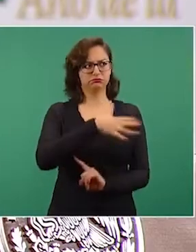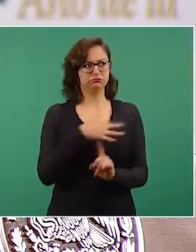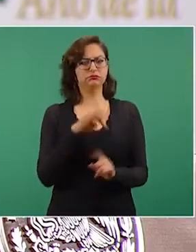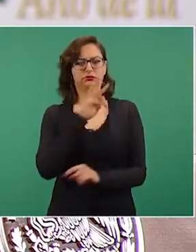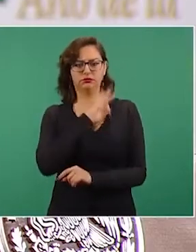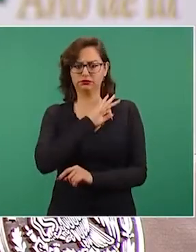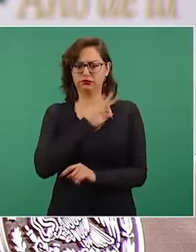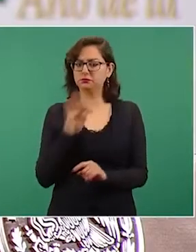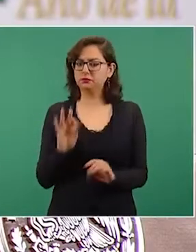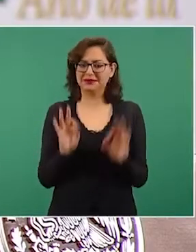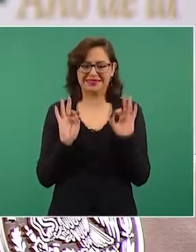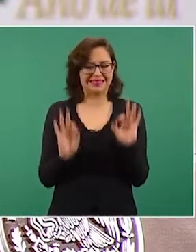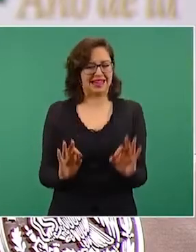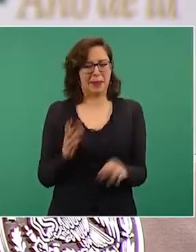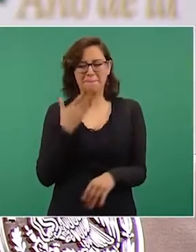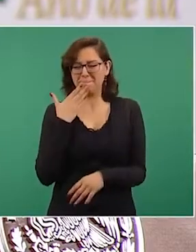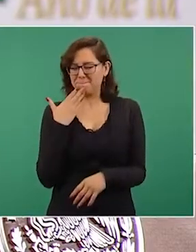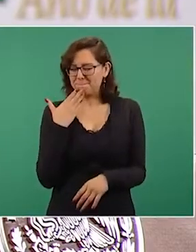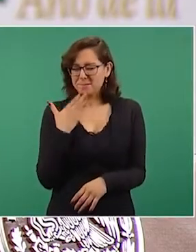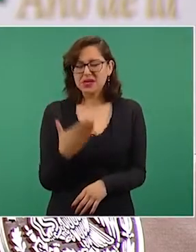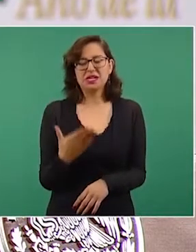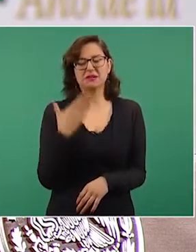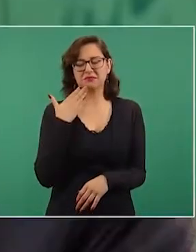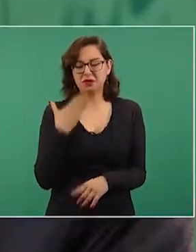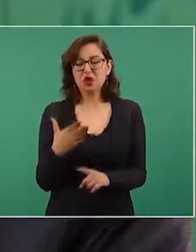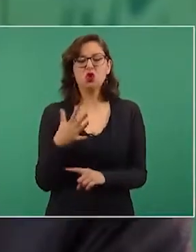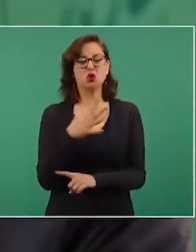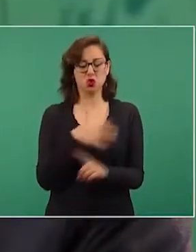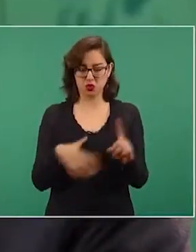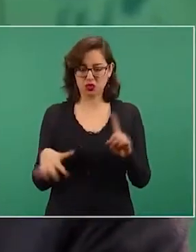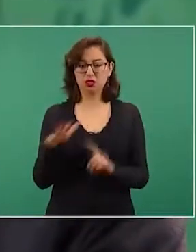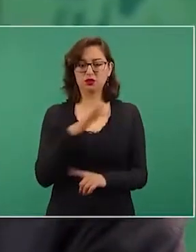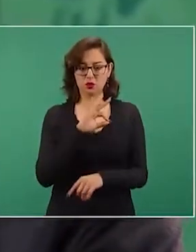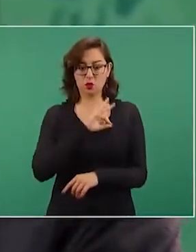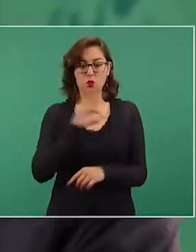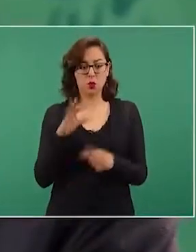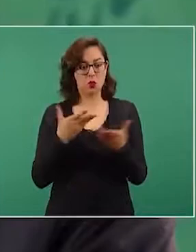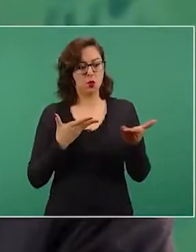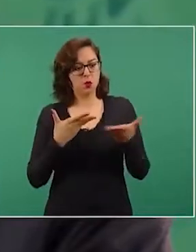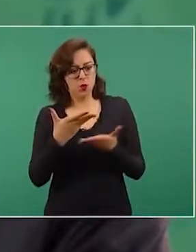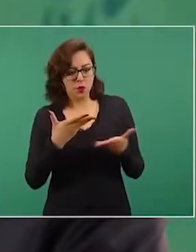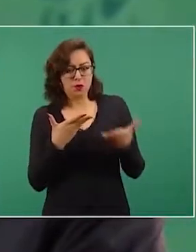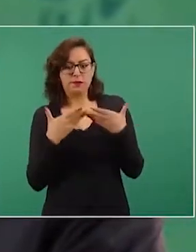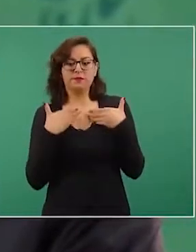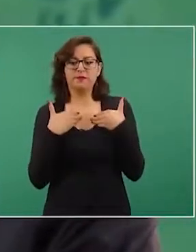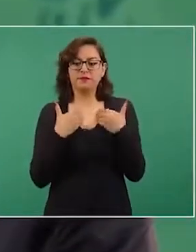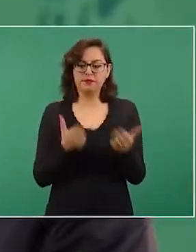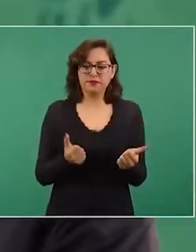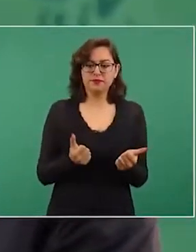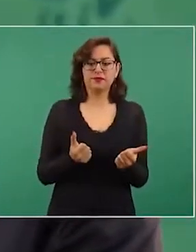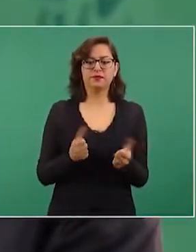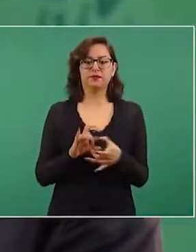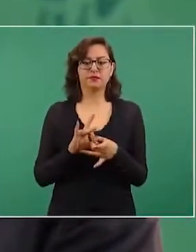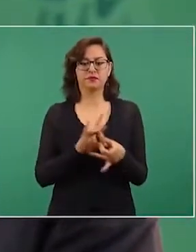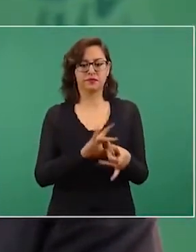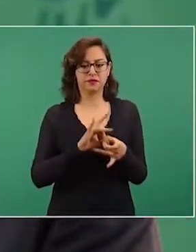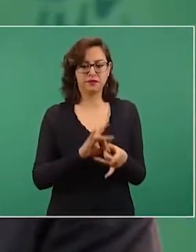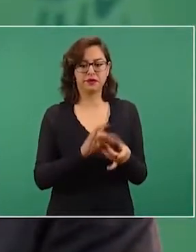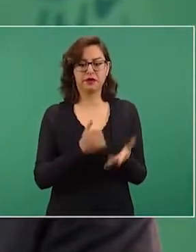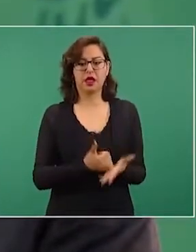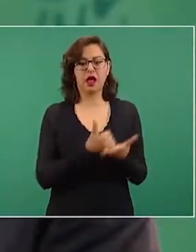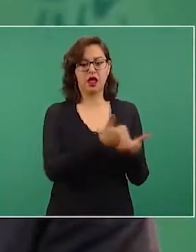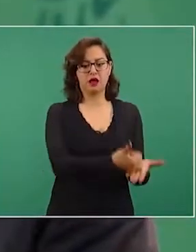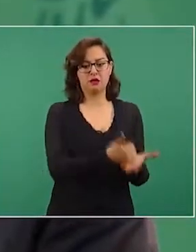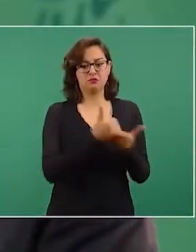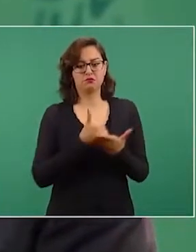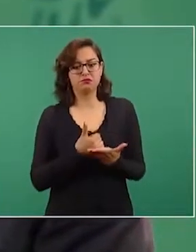diría, inmejorables para tener un buen entendimiento, que haya cooperación